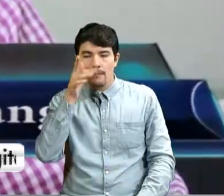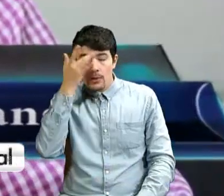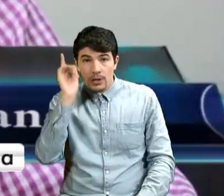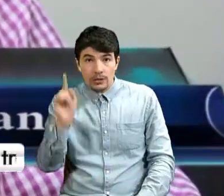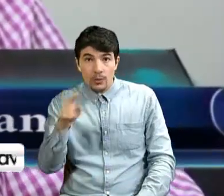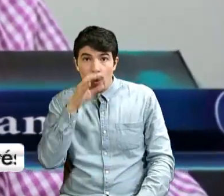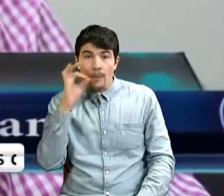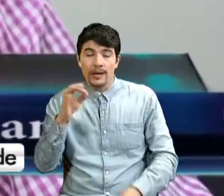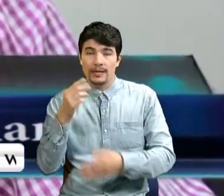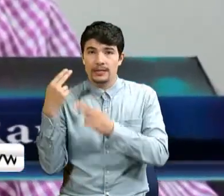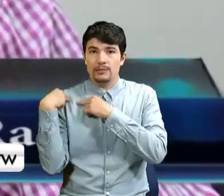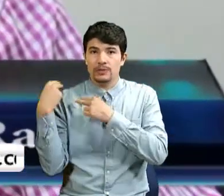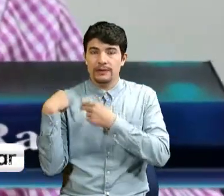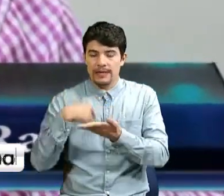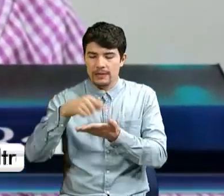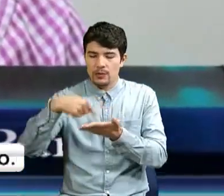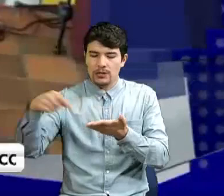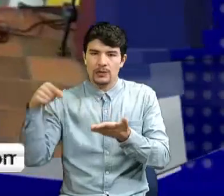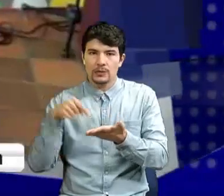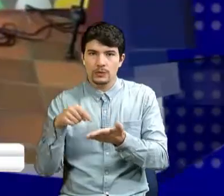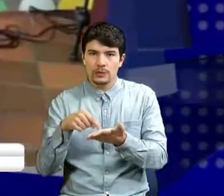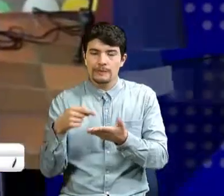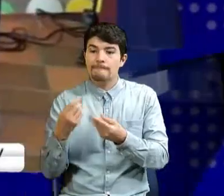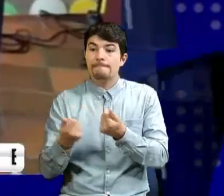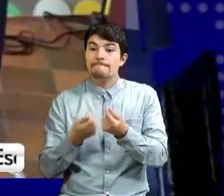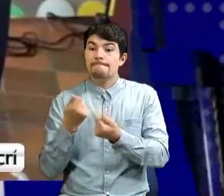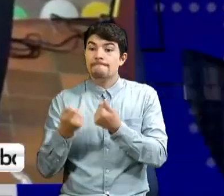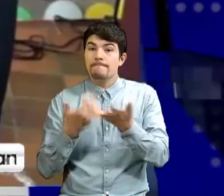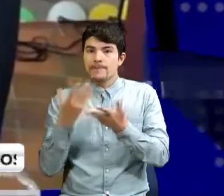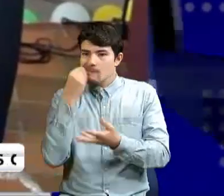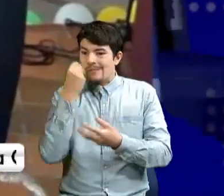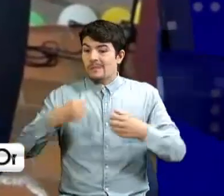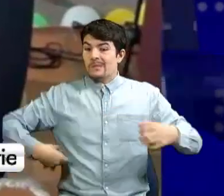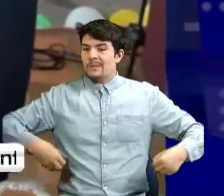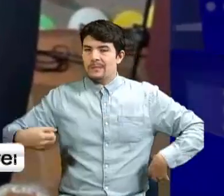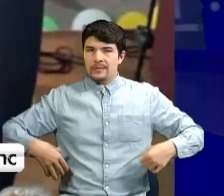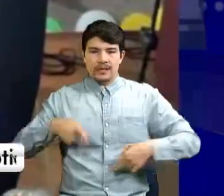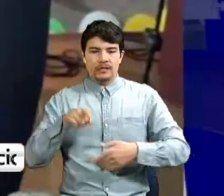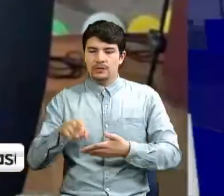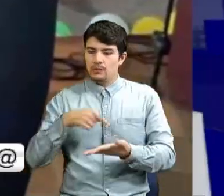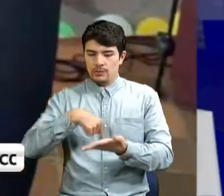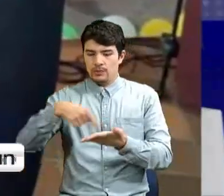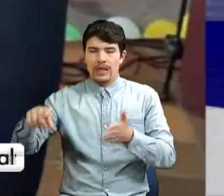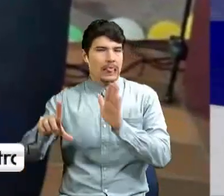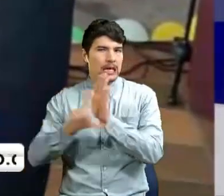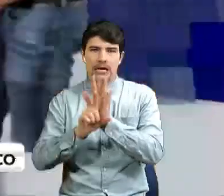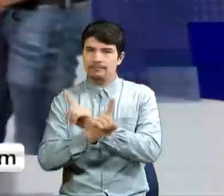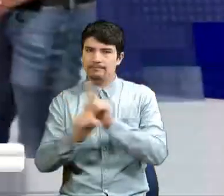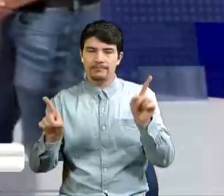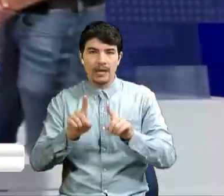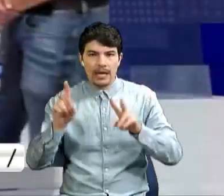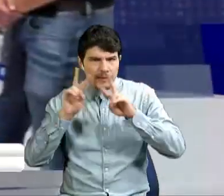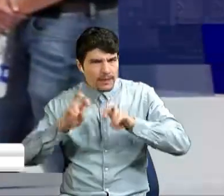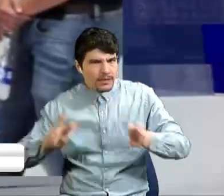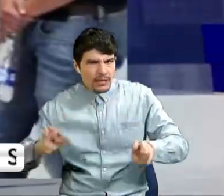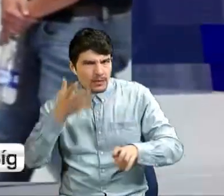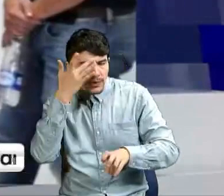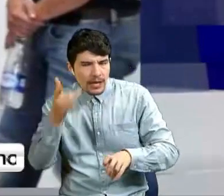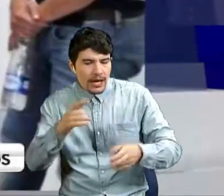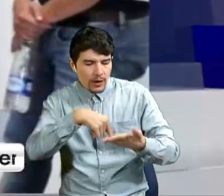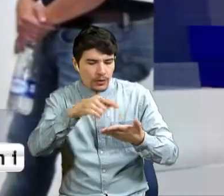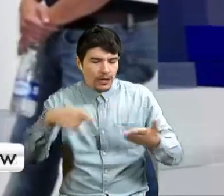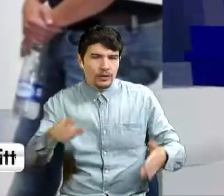responsabilidad en el delito de celebración de contrato sin el cumplimiento de requisitos legales. La investigación se relaciona con el contrato